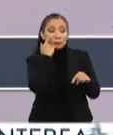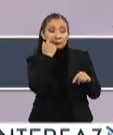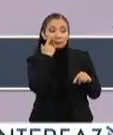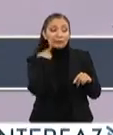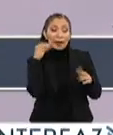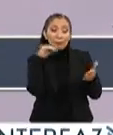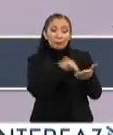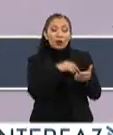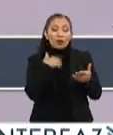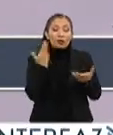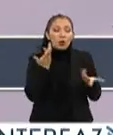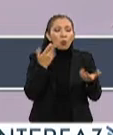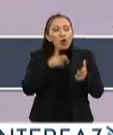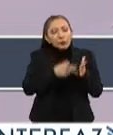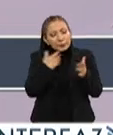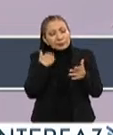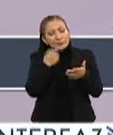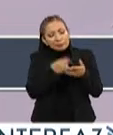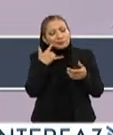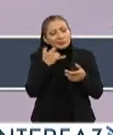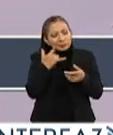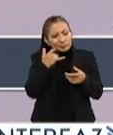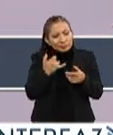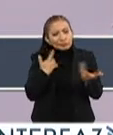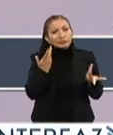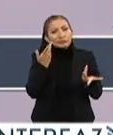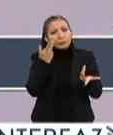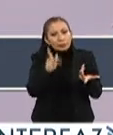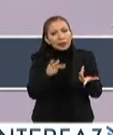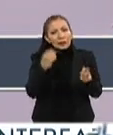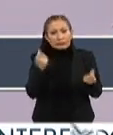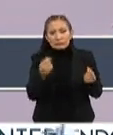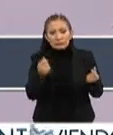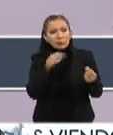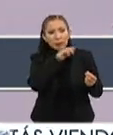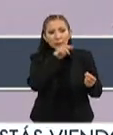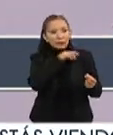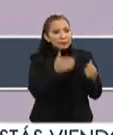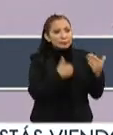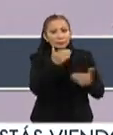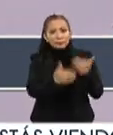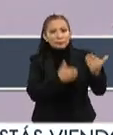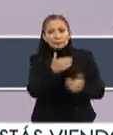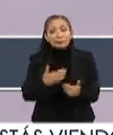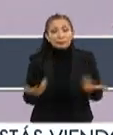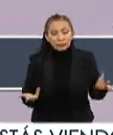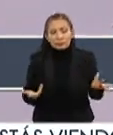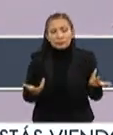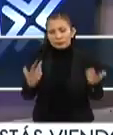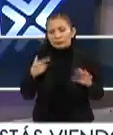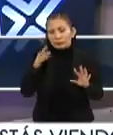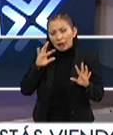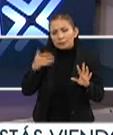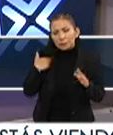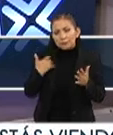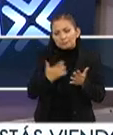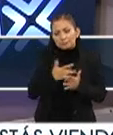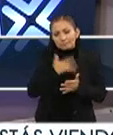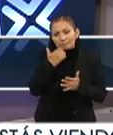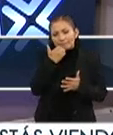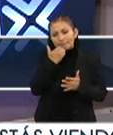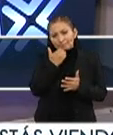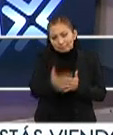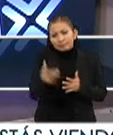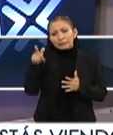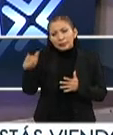qué? Vamos a ponernos al corriente, échale ganas, y ahorita me traen así como que rápido, vamos. Pero se me hace más gratificante el hecho